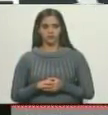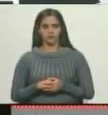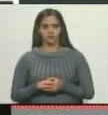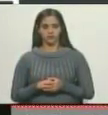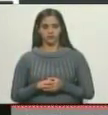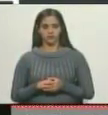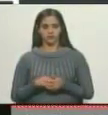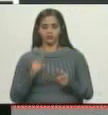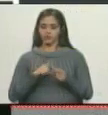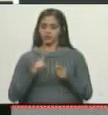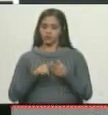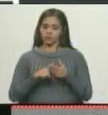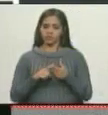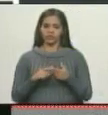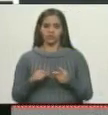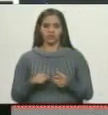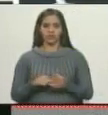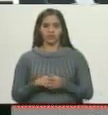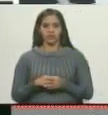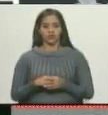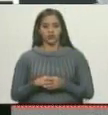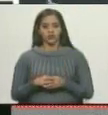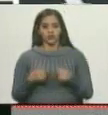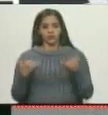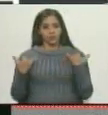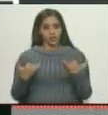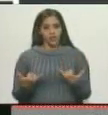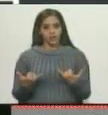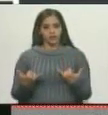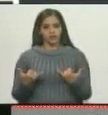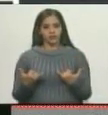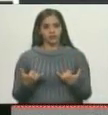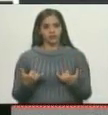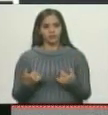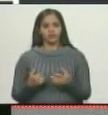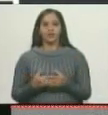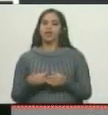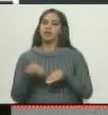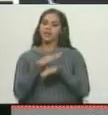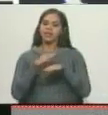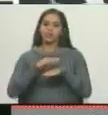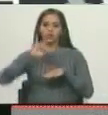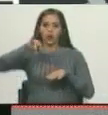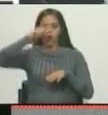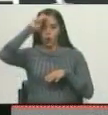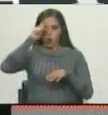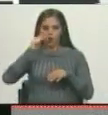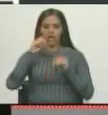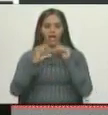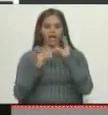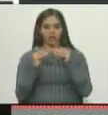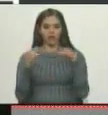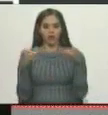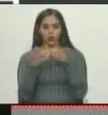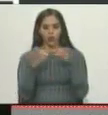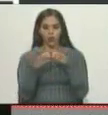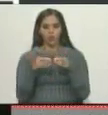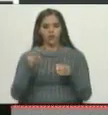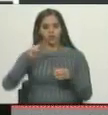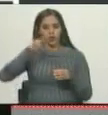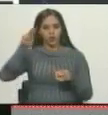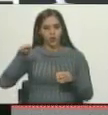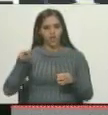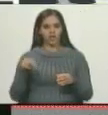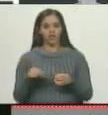Así que ya el ministro Jorge Rodríguez habló con la delegación de Noruega,